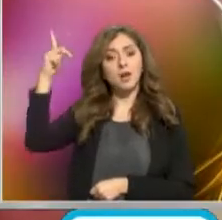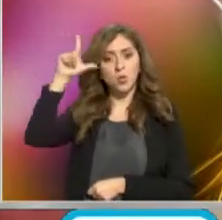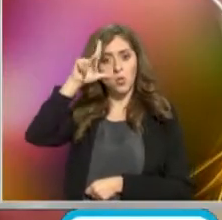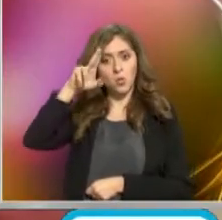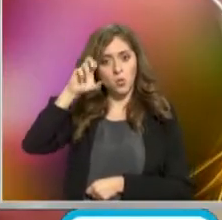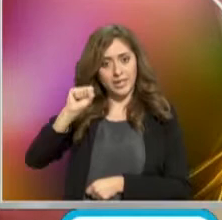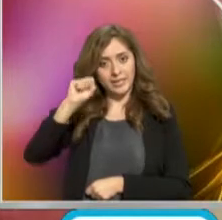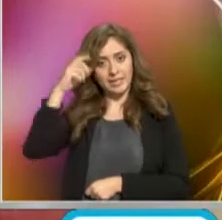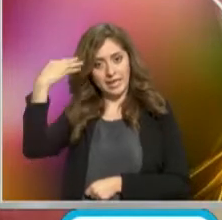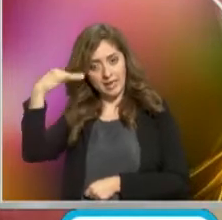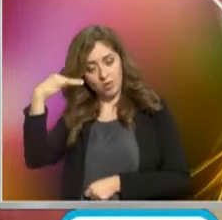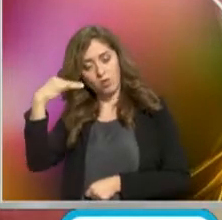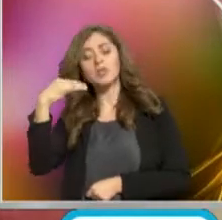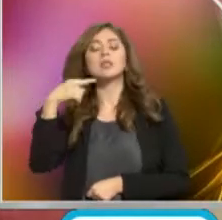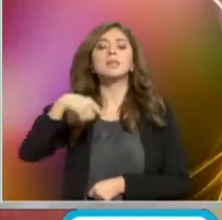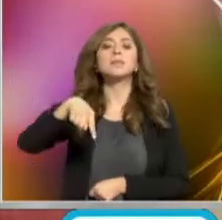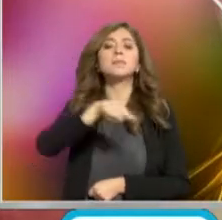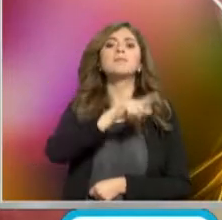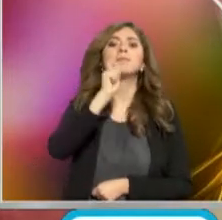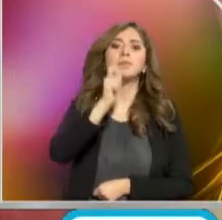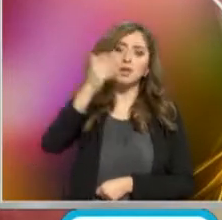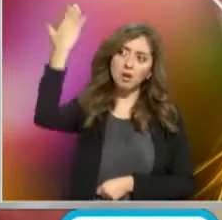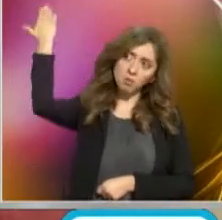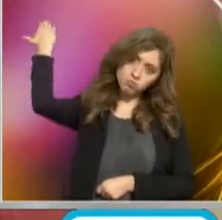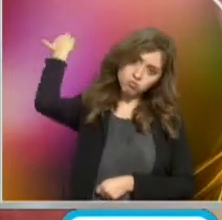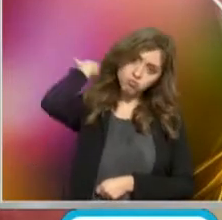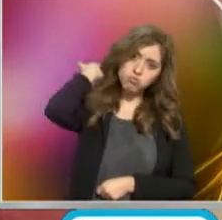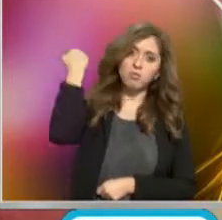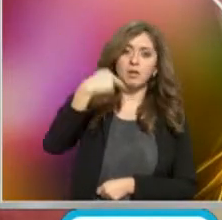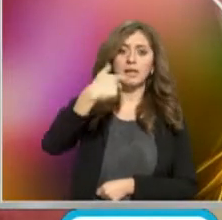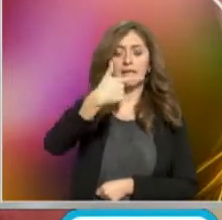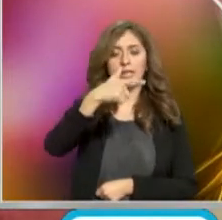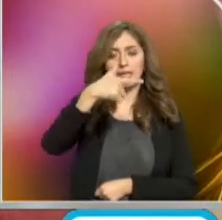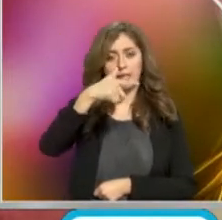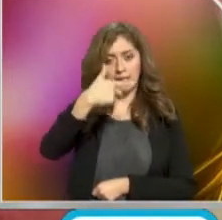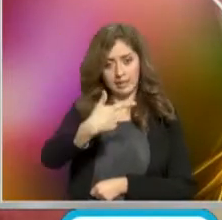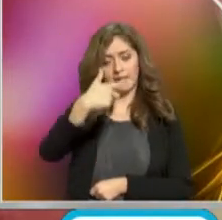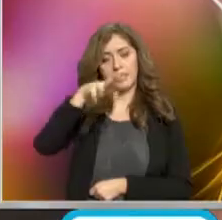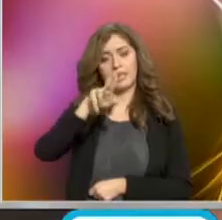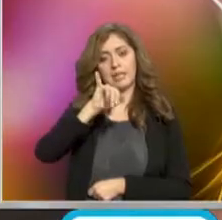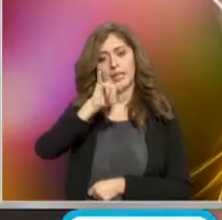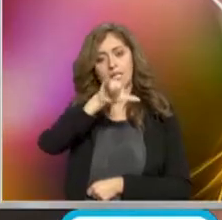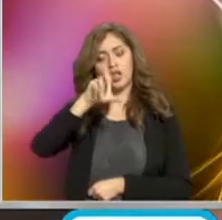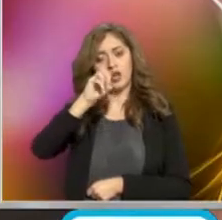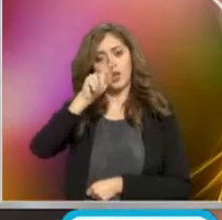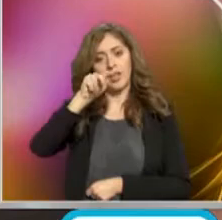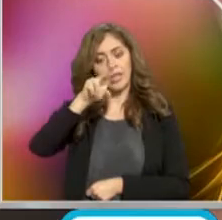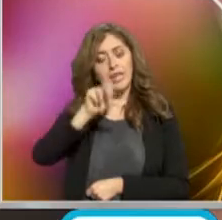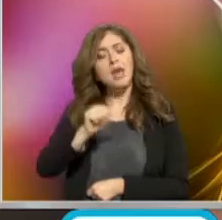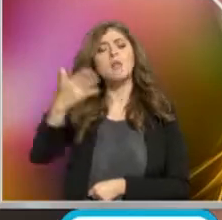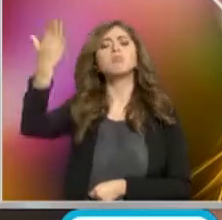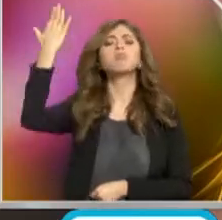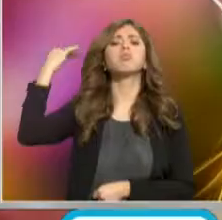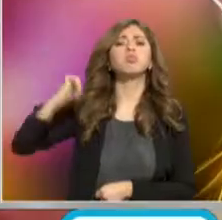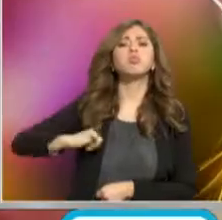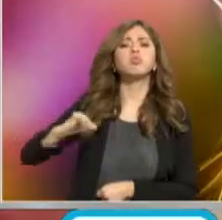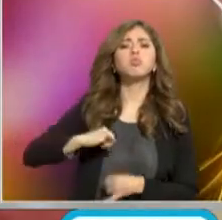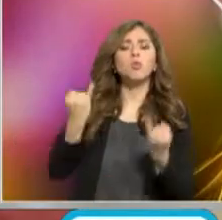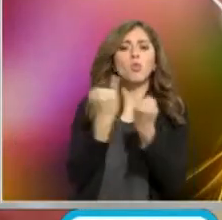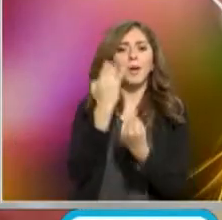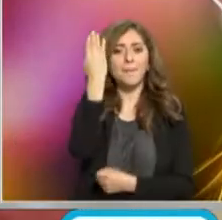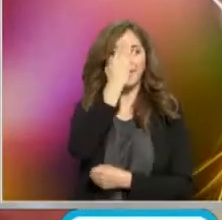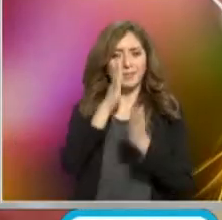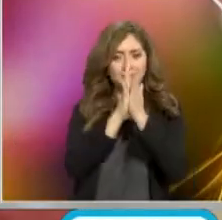Fíjate que el método de decapitación pues fue usado desde siempre, ¿no? Ya en la Biblia dicen que Juan Bautista